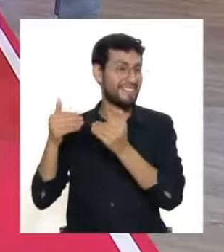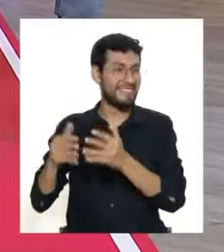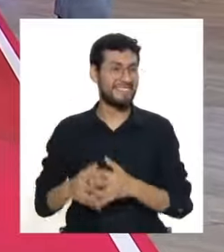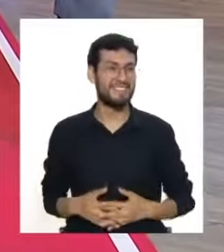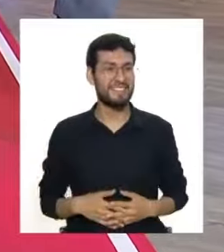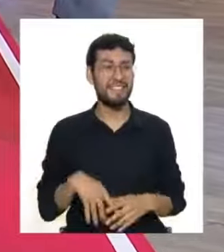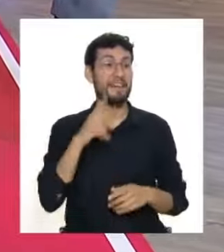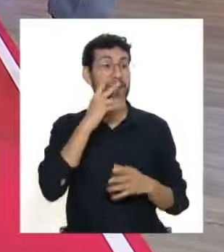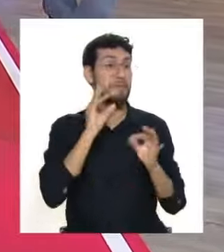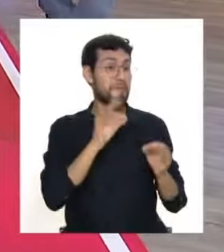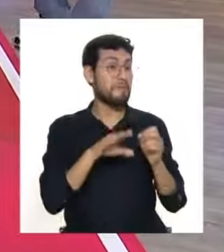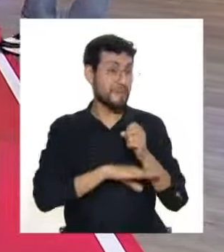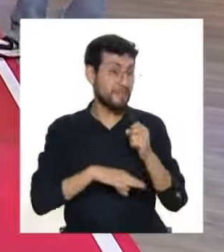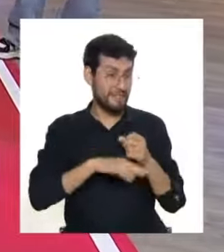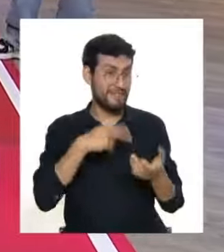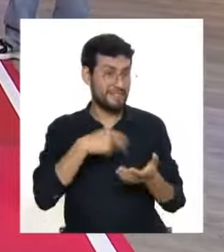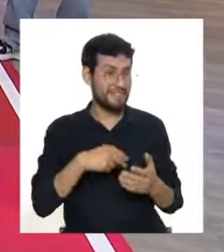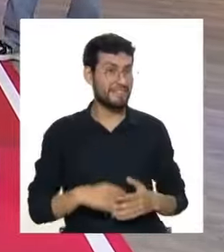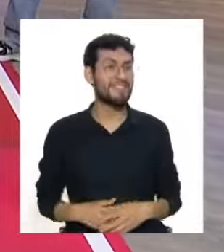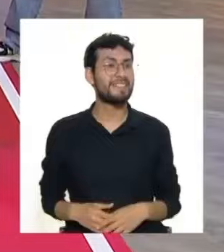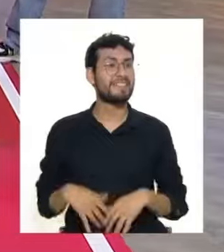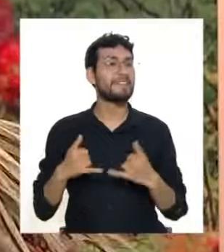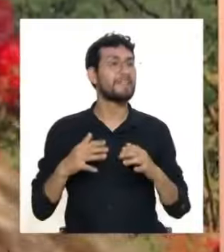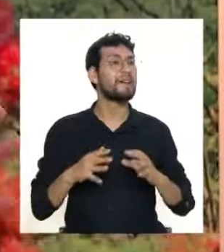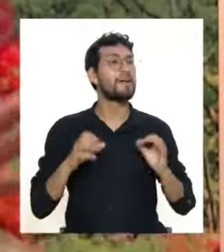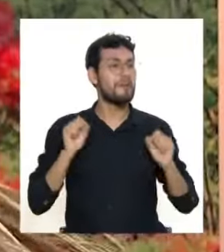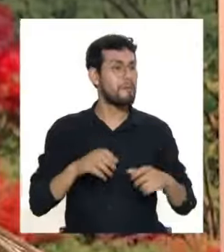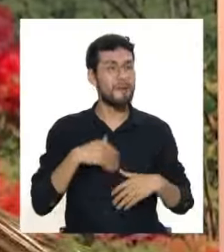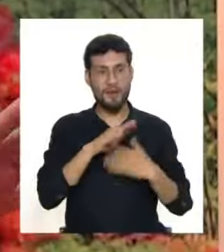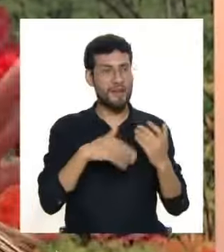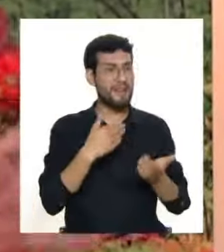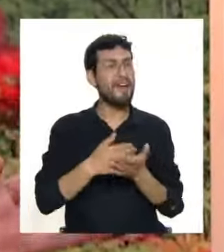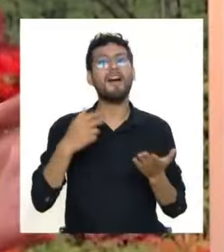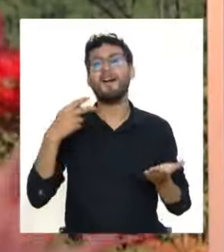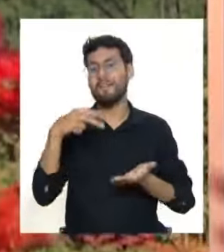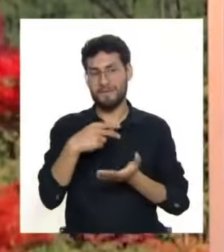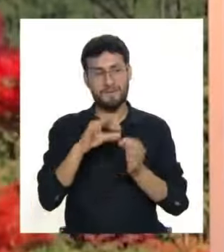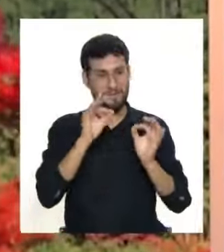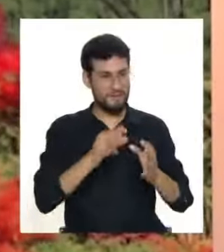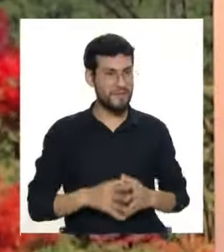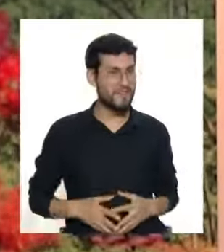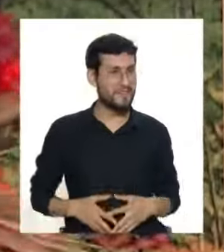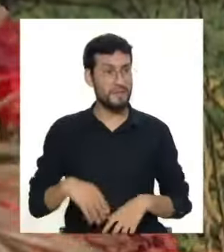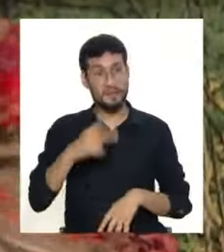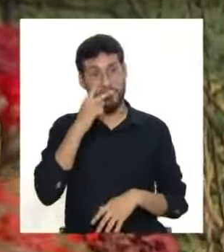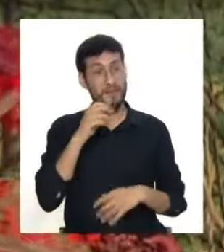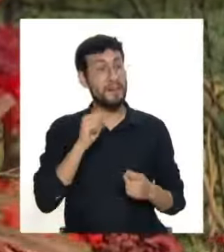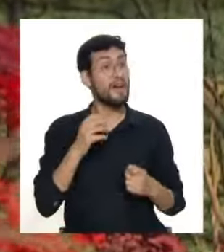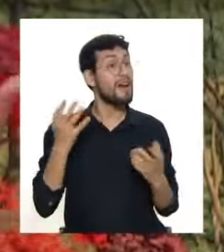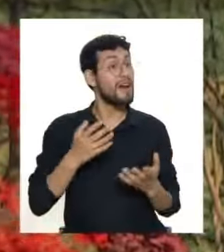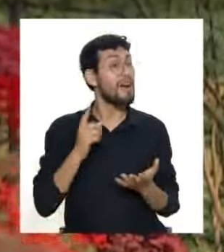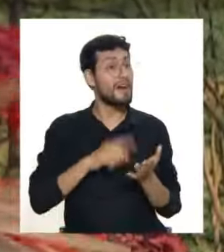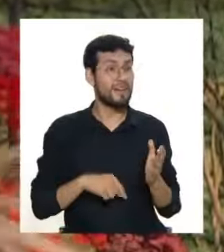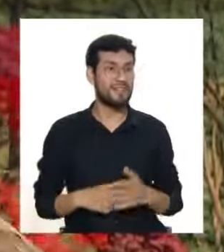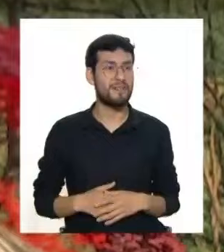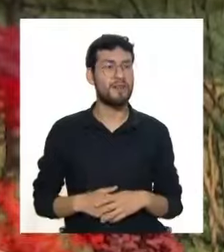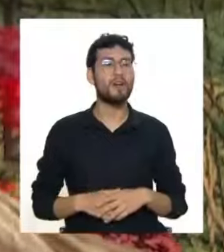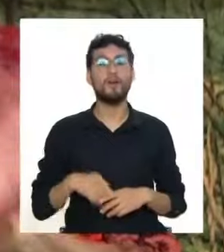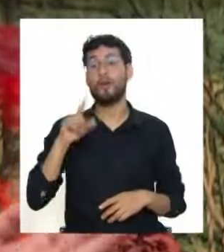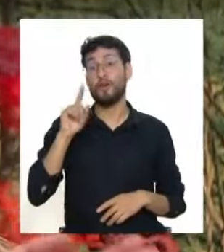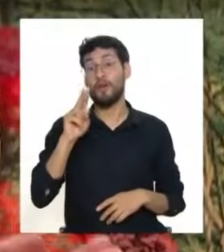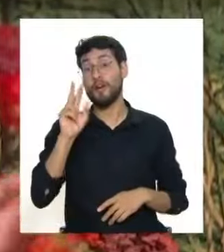Mira, vamos a hacer un pasito básico de la selva. Ajá. ¿Ok? Con el que puedes en todas las fiestas vas a poder bailar. Genial. ¿Ok? Vamos a tener en cuenta un,